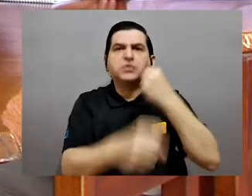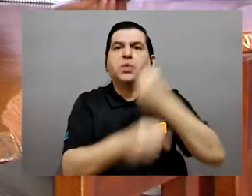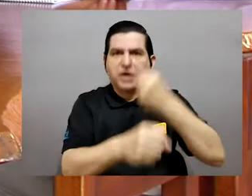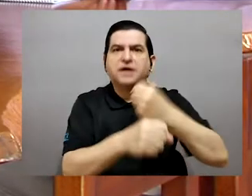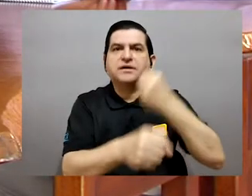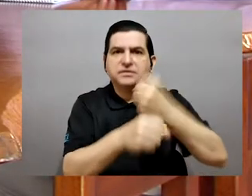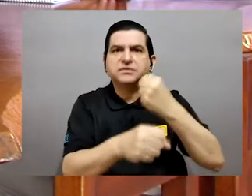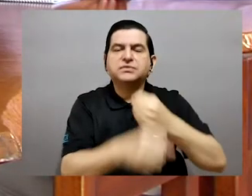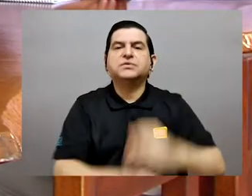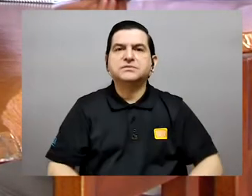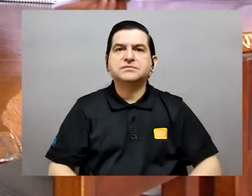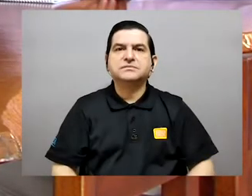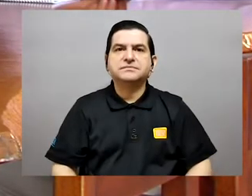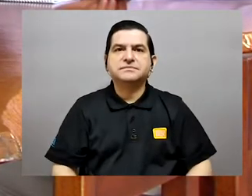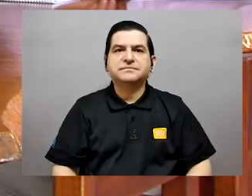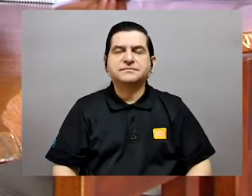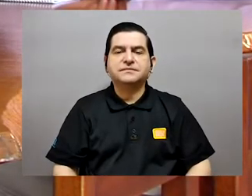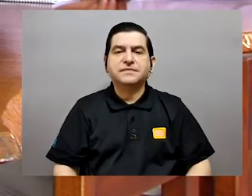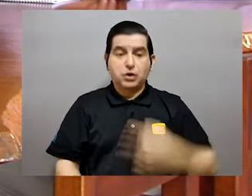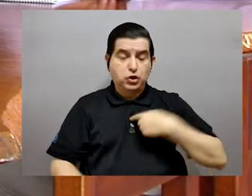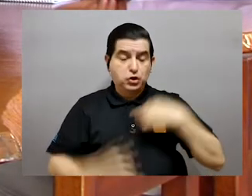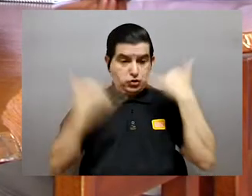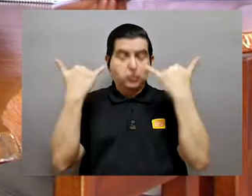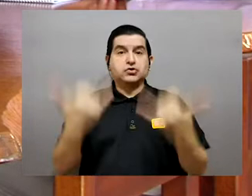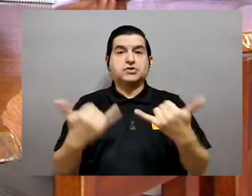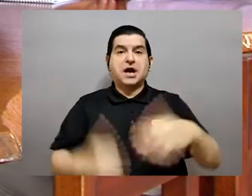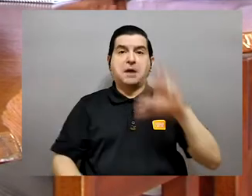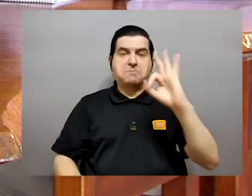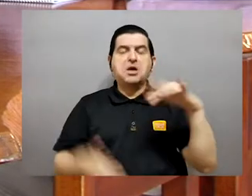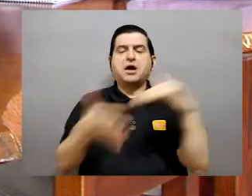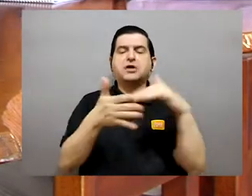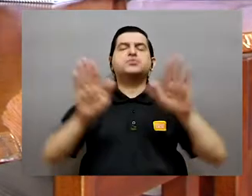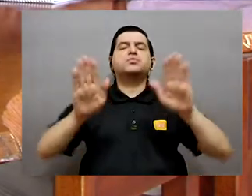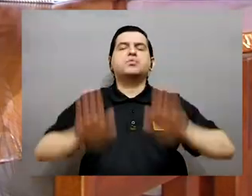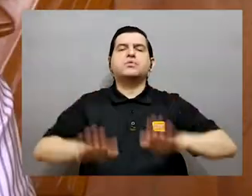solo mujeres, las estudiantes. Y